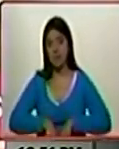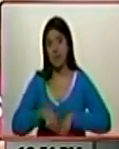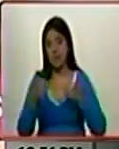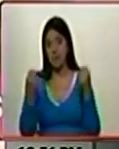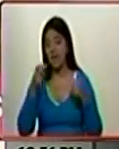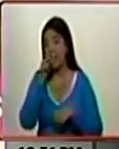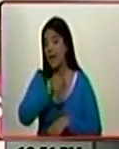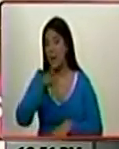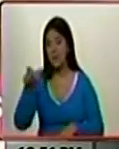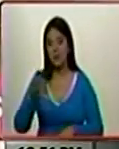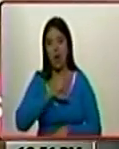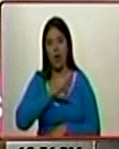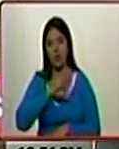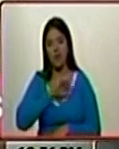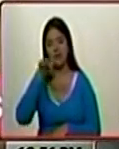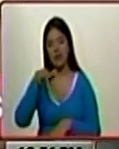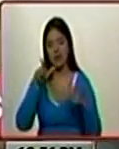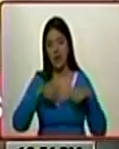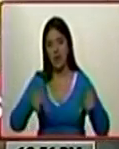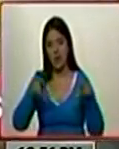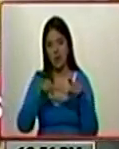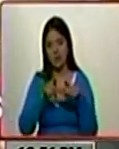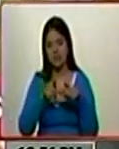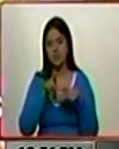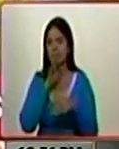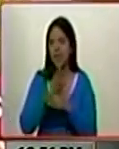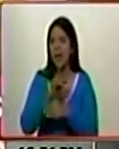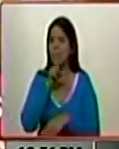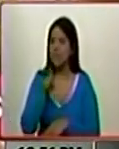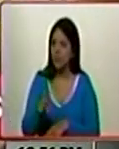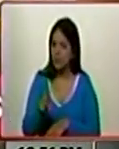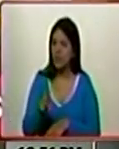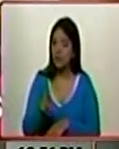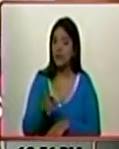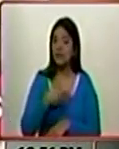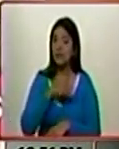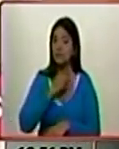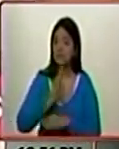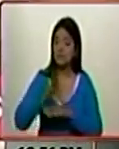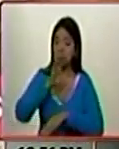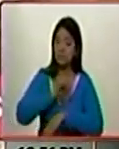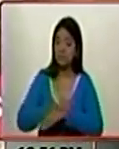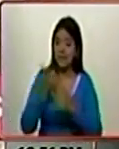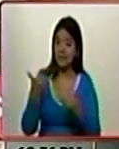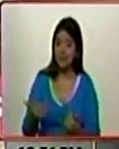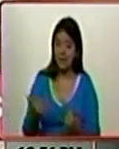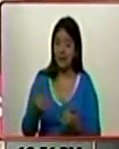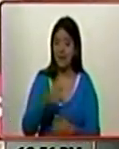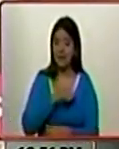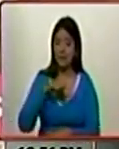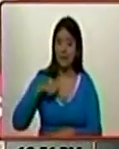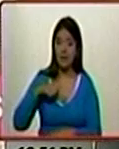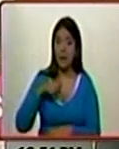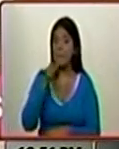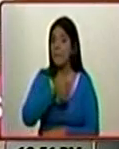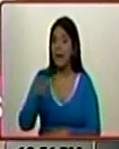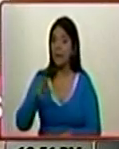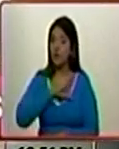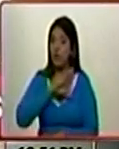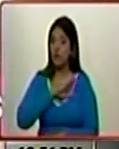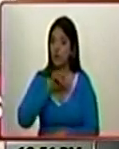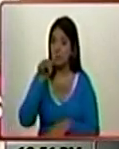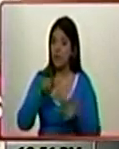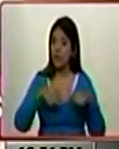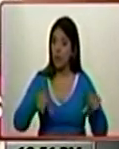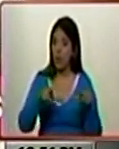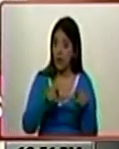dueños de este establecimiento. General, dos cositas. ¿Se va a dictar orden de privativa de libertad para los dueños de este establecimiento? Bueno, mire,